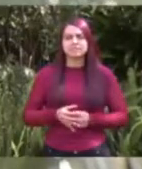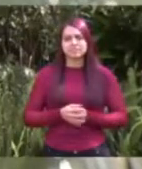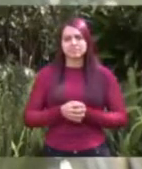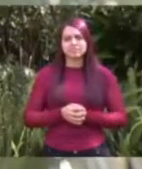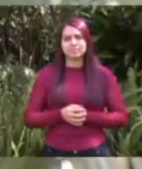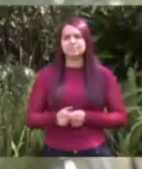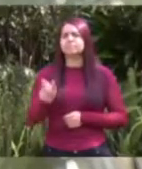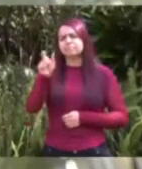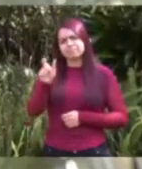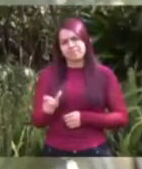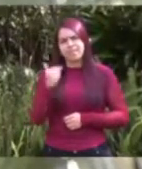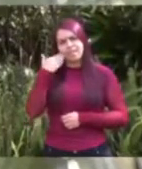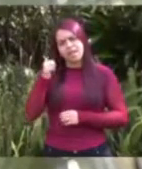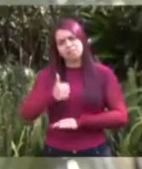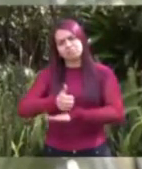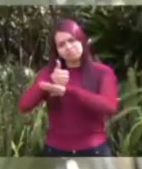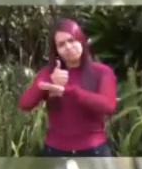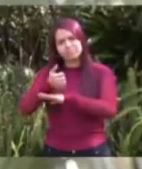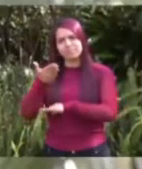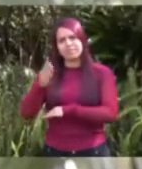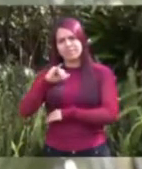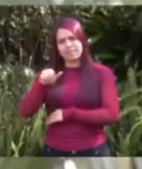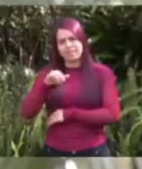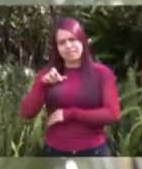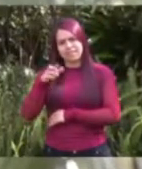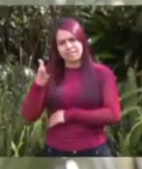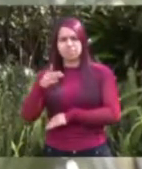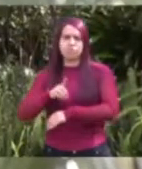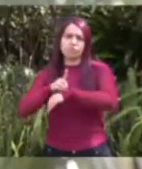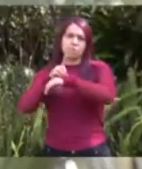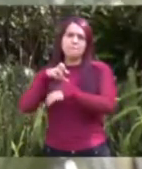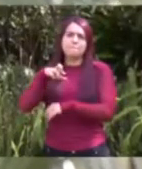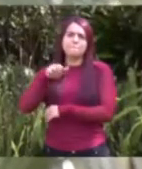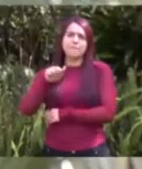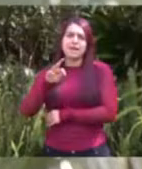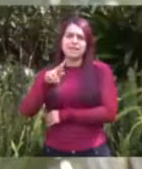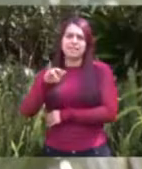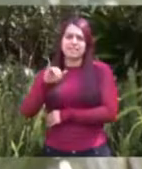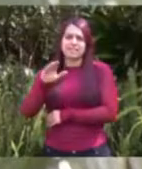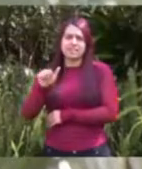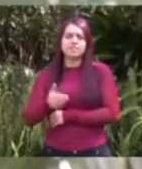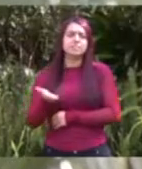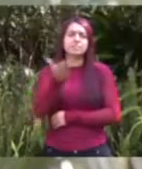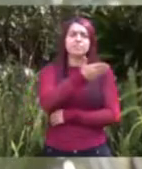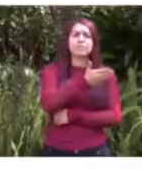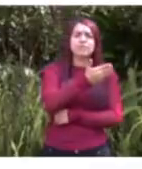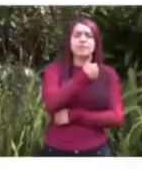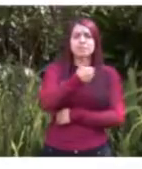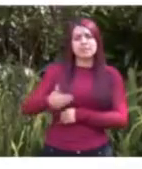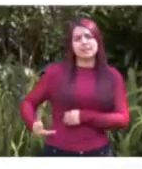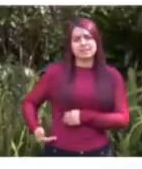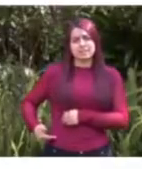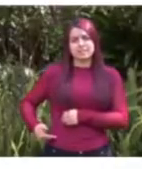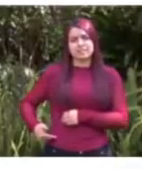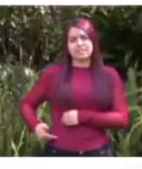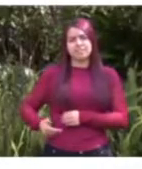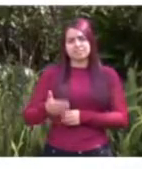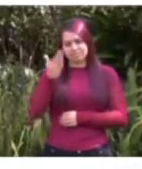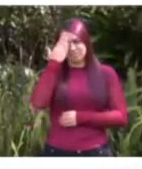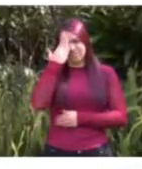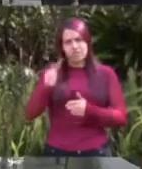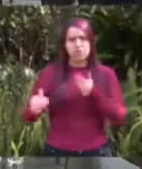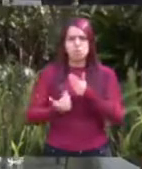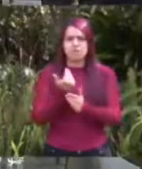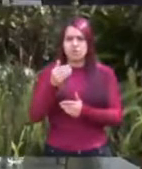a la señora presidenta de la JEP, la doctora Patricia Linares Prieto, al señor presidente electo y presidente entrante de la